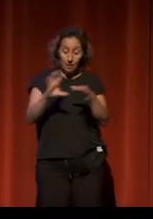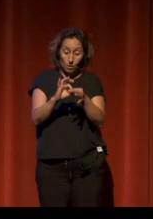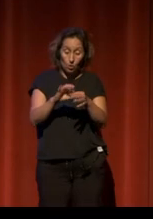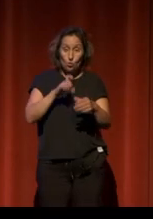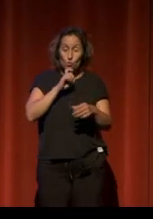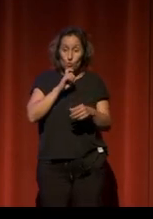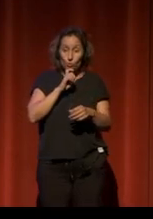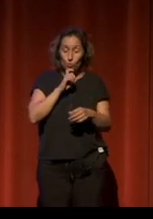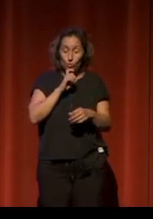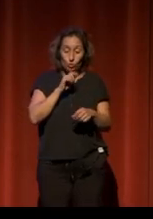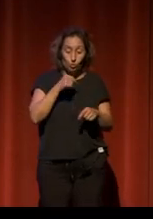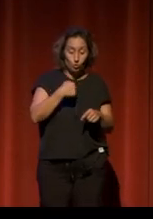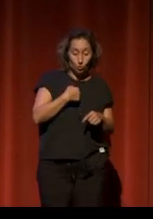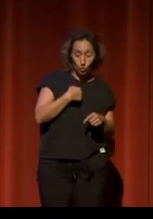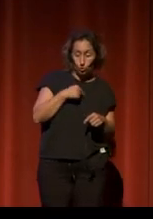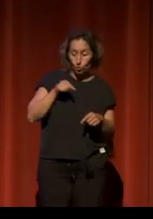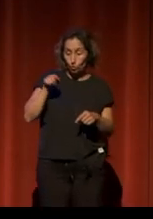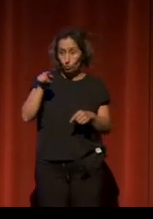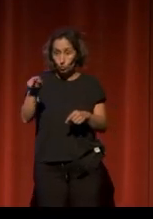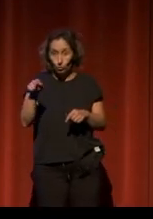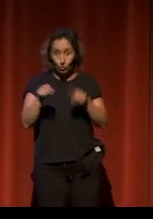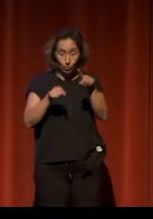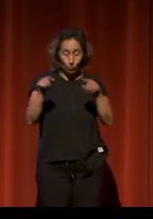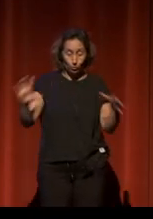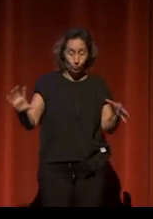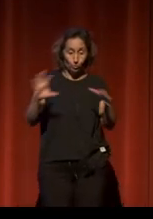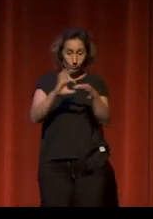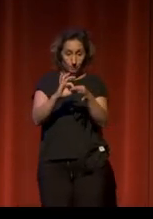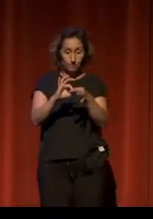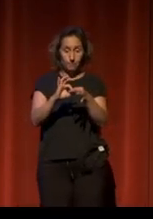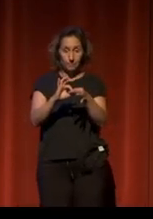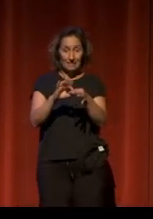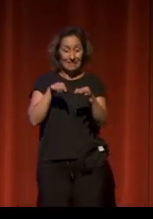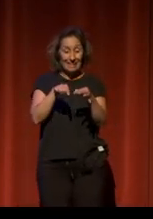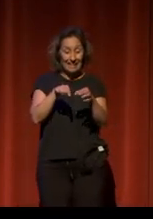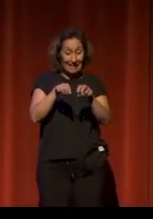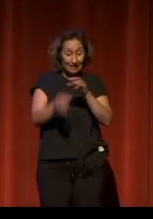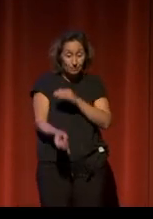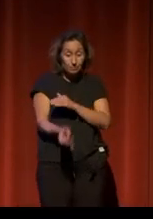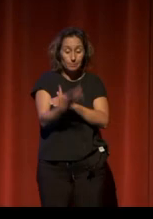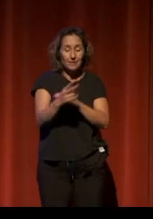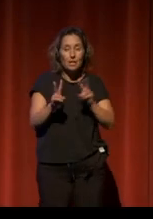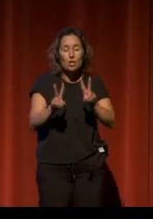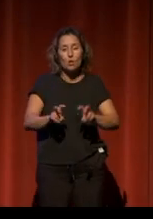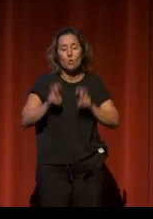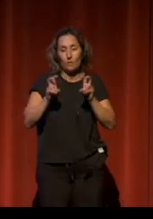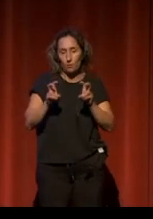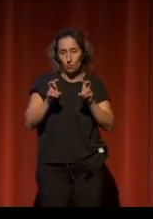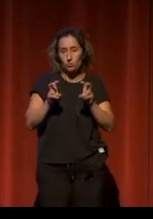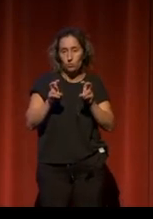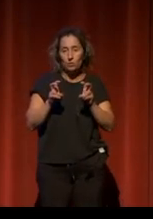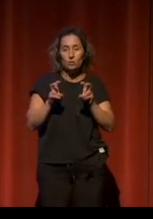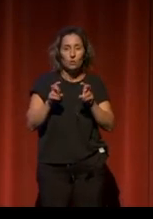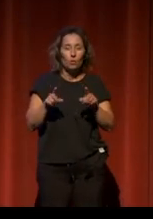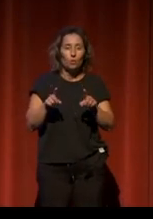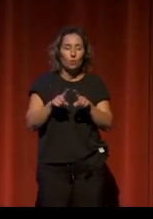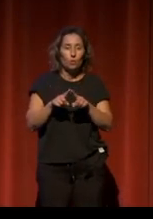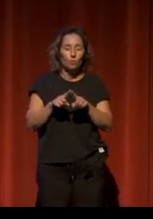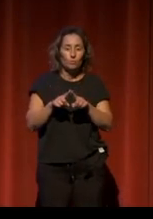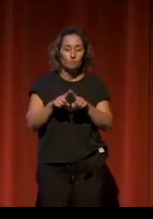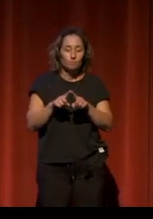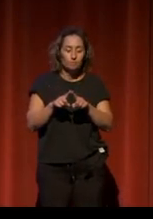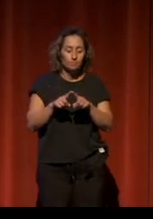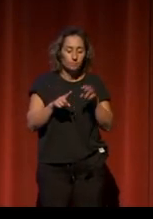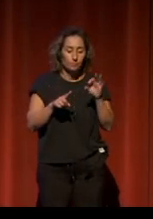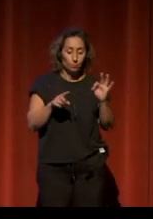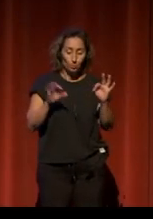ellos vosotros y yo ahora mismo dónde est un poco la innovación no la innovación como esa forma de unir